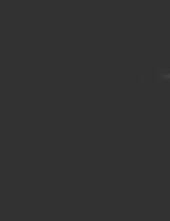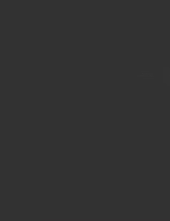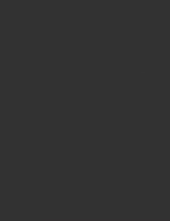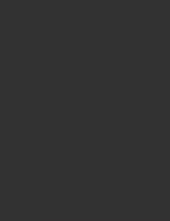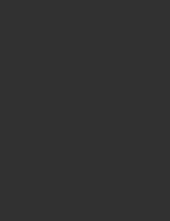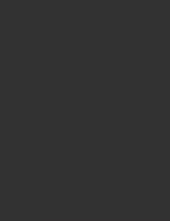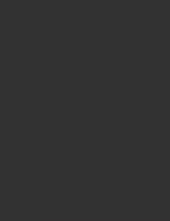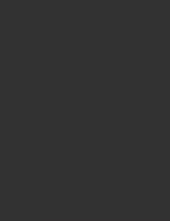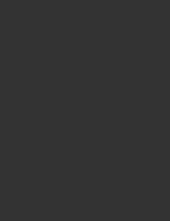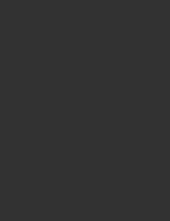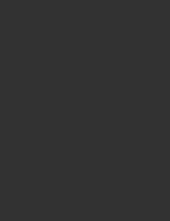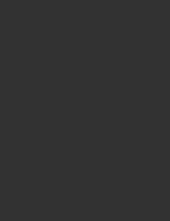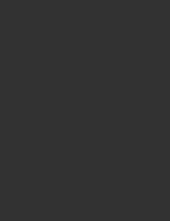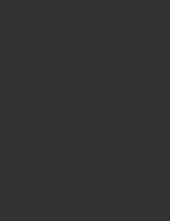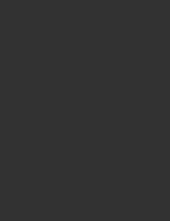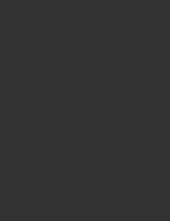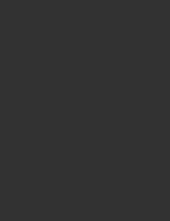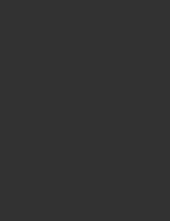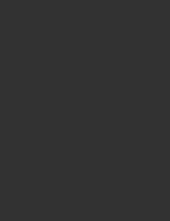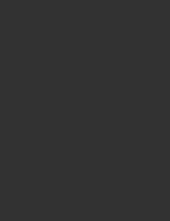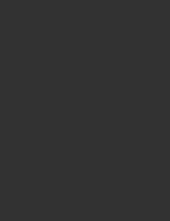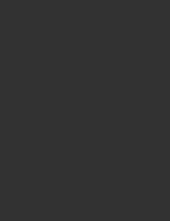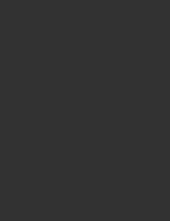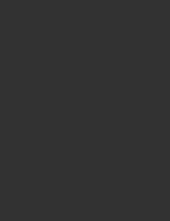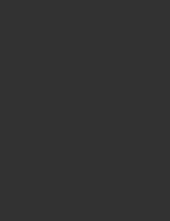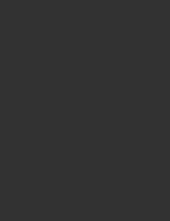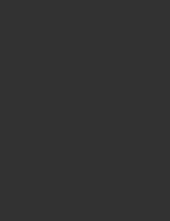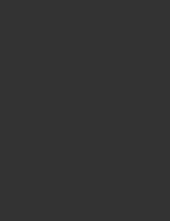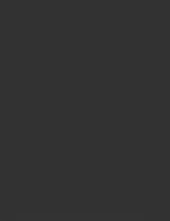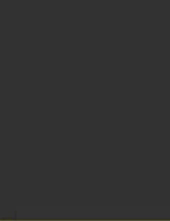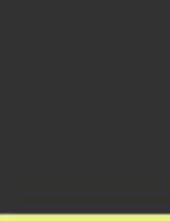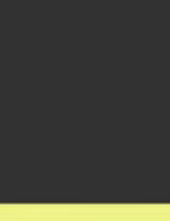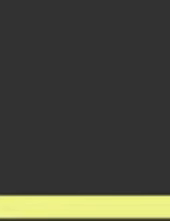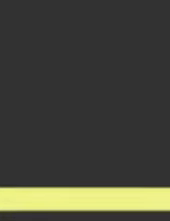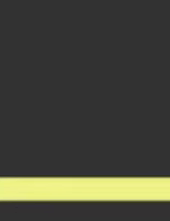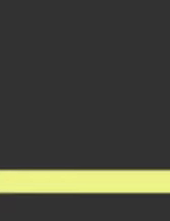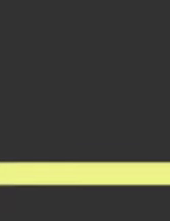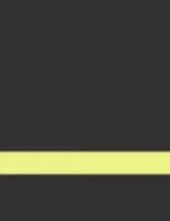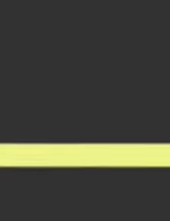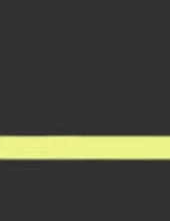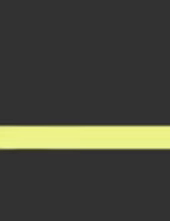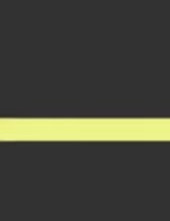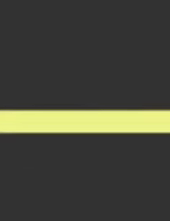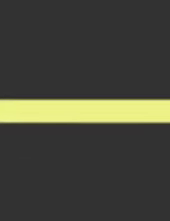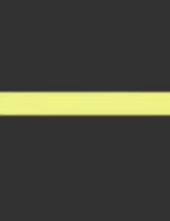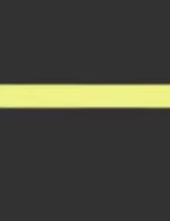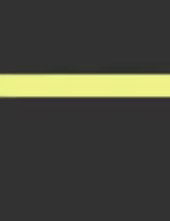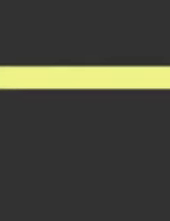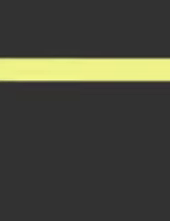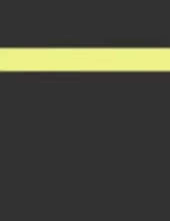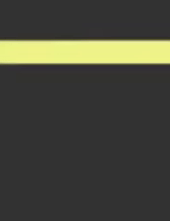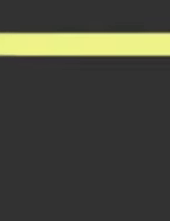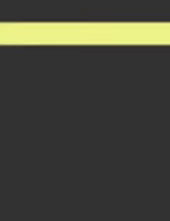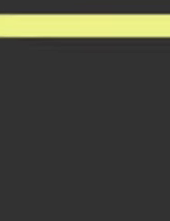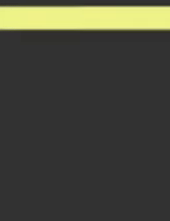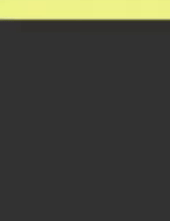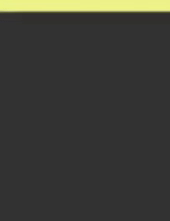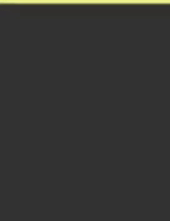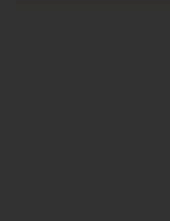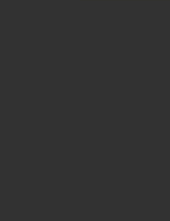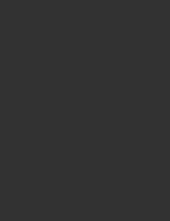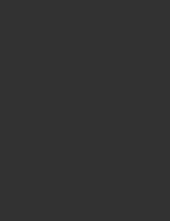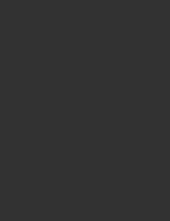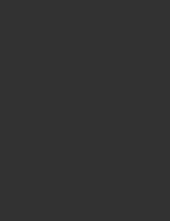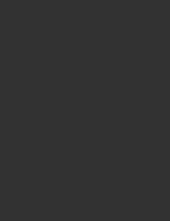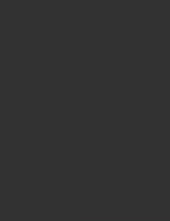mensaje detrás de la ciencia y la medicina es exactamente el mismo que en todas las áreas de la vida y en el deporte también Al final creo que se mezcla